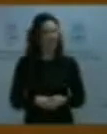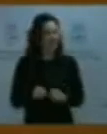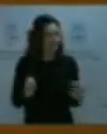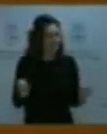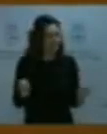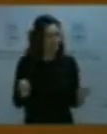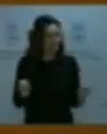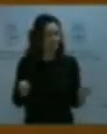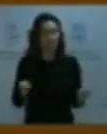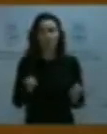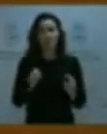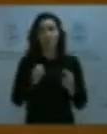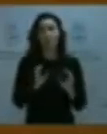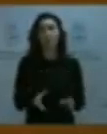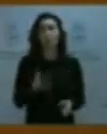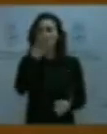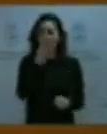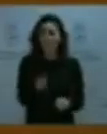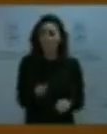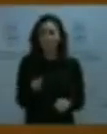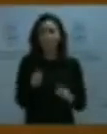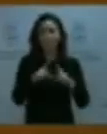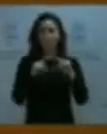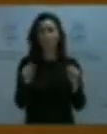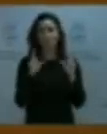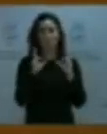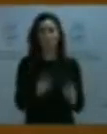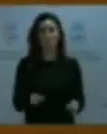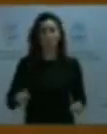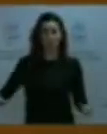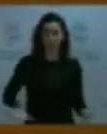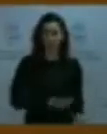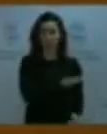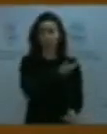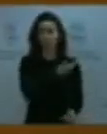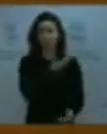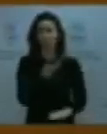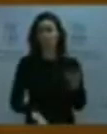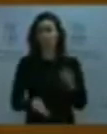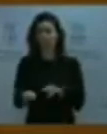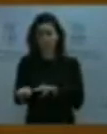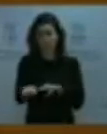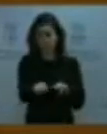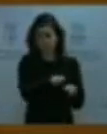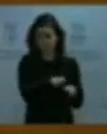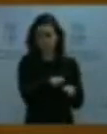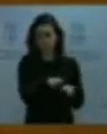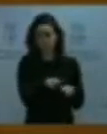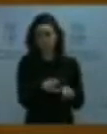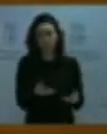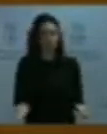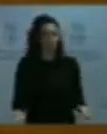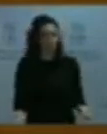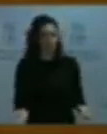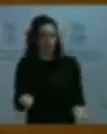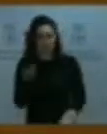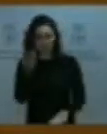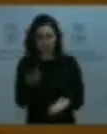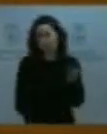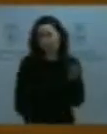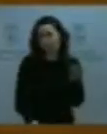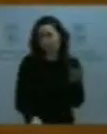Asturias por atropello que por control de población o cacerías. Debería de darles vergüenza. Debería